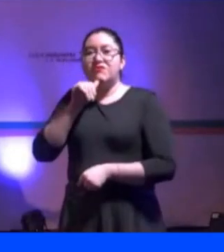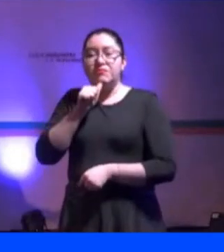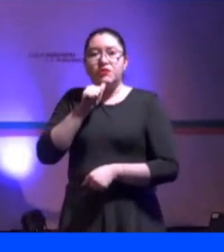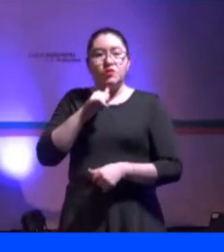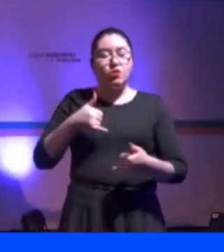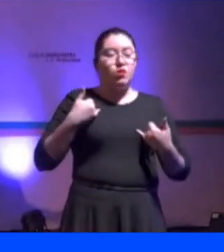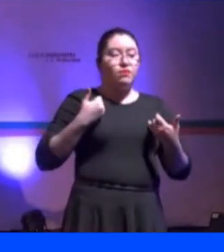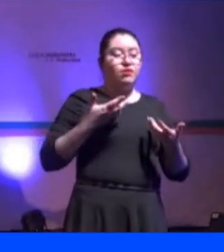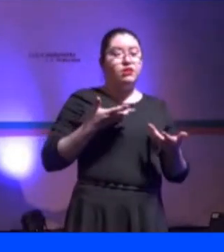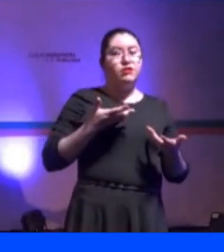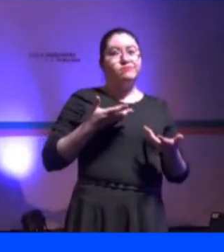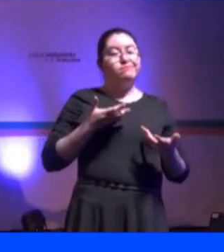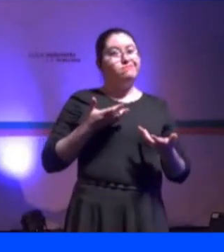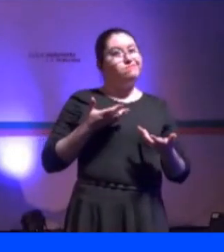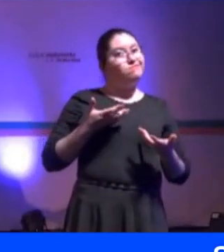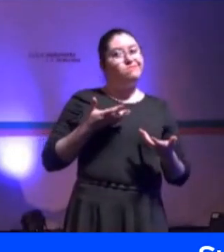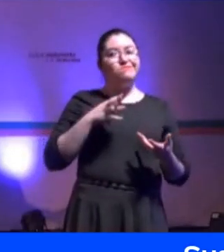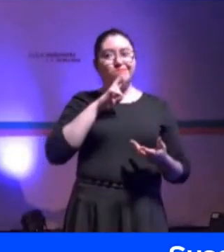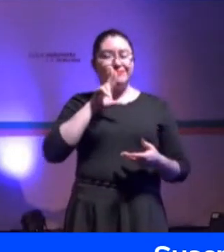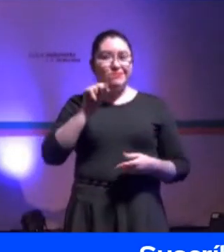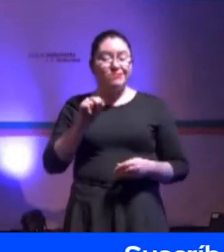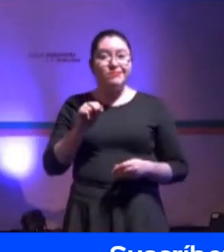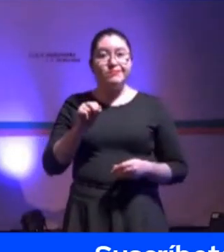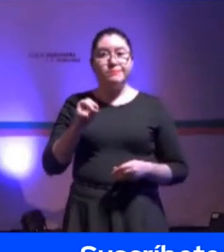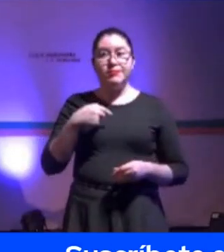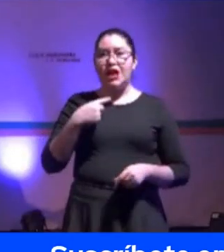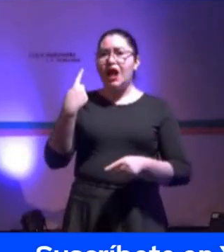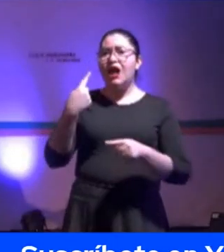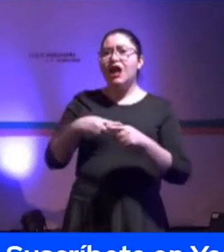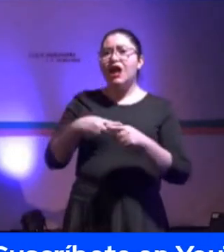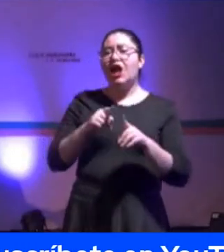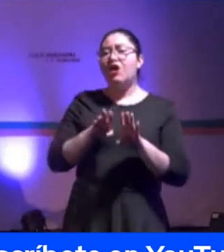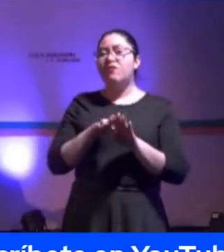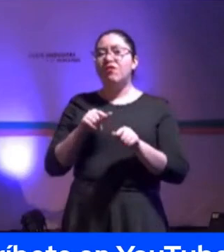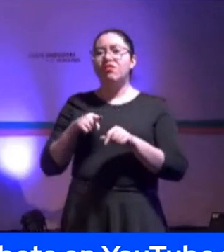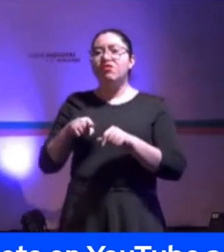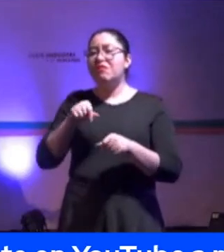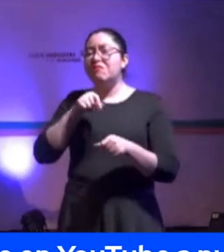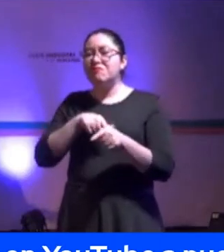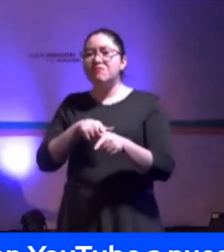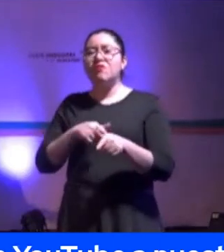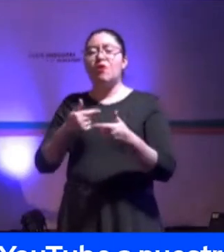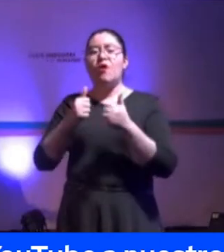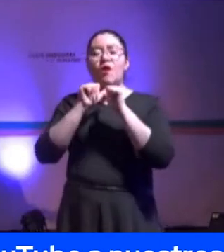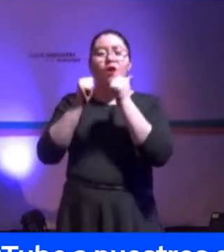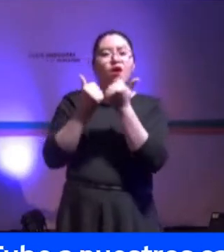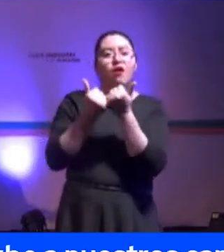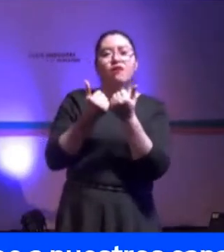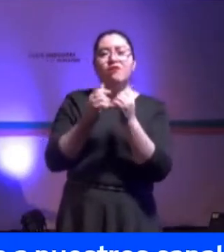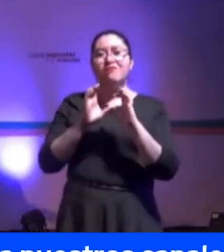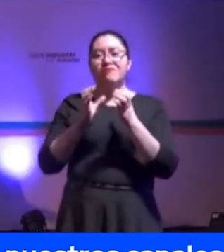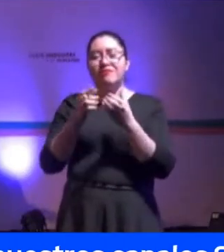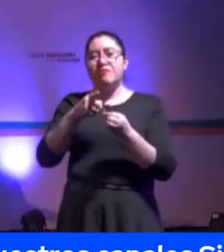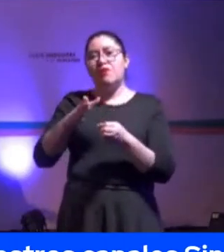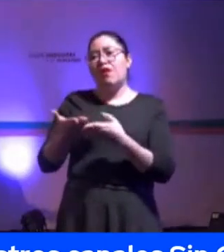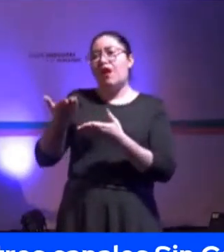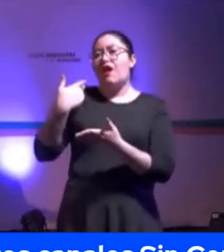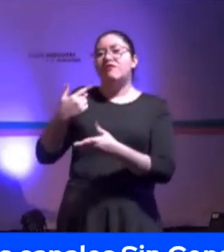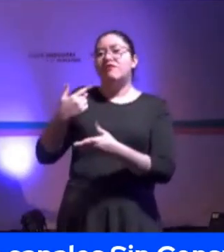yo los únicos arrastrados que veo ahora son gentes que siguen haciendo organizaciones civiles porque la anterior